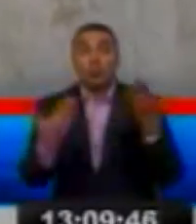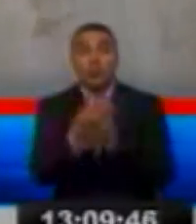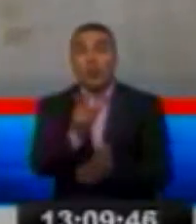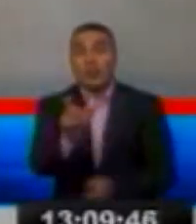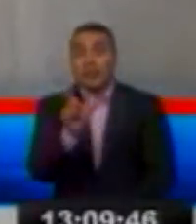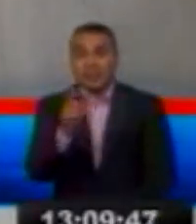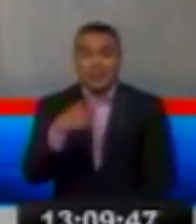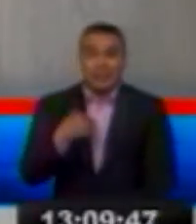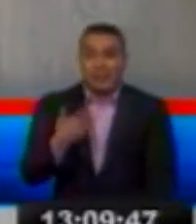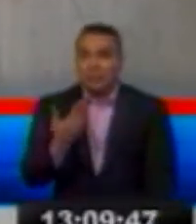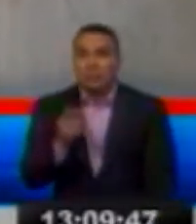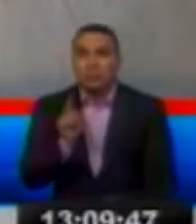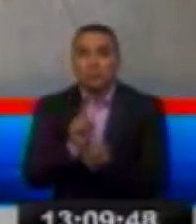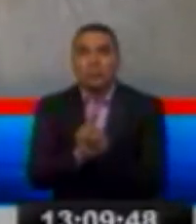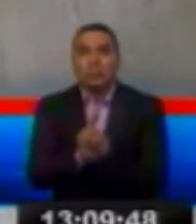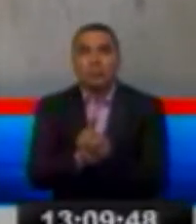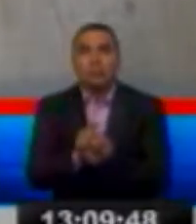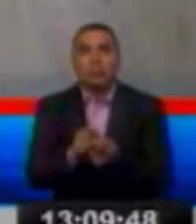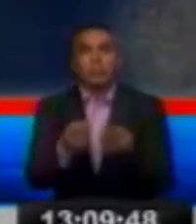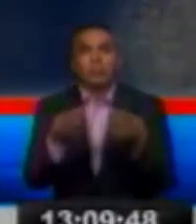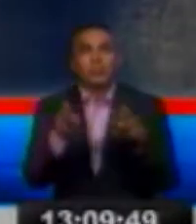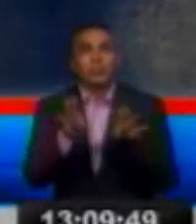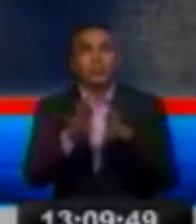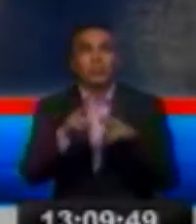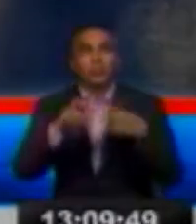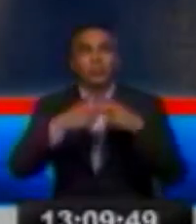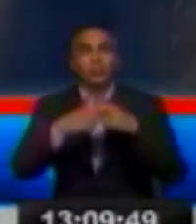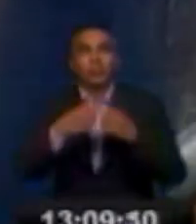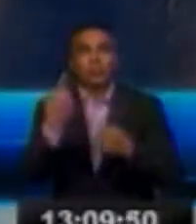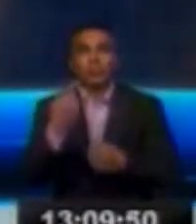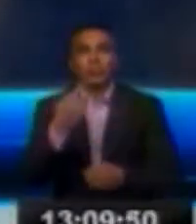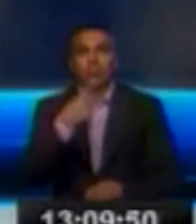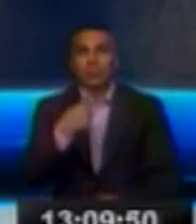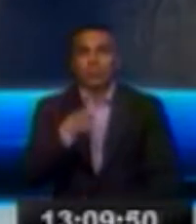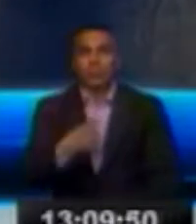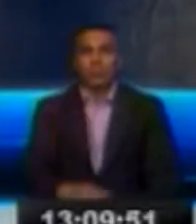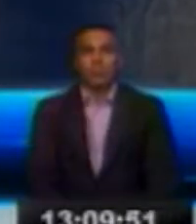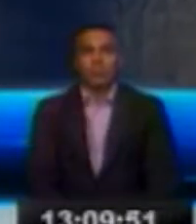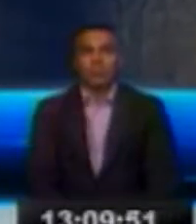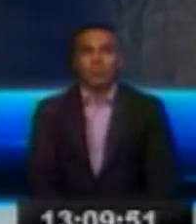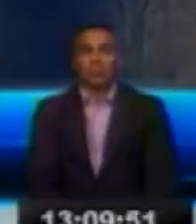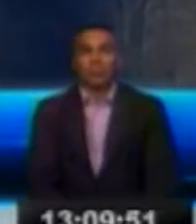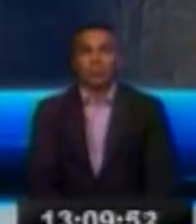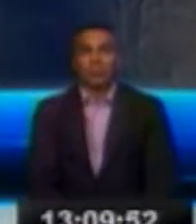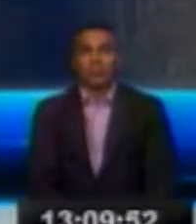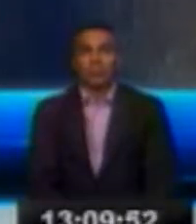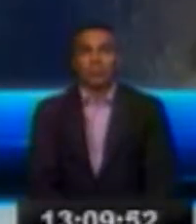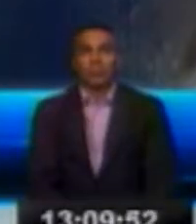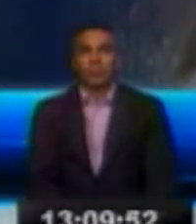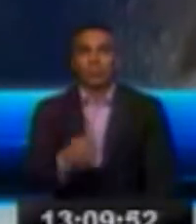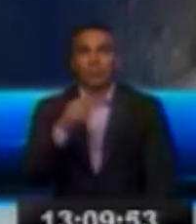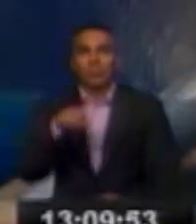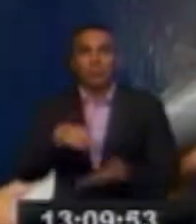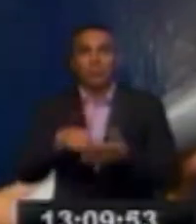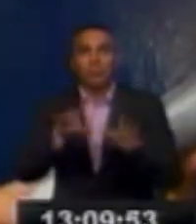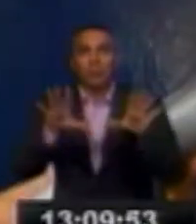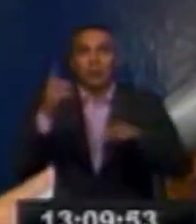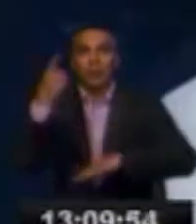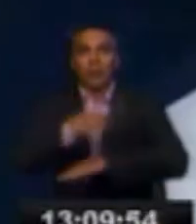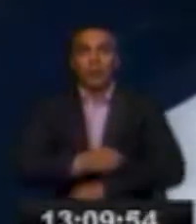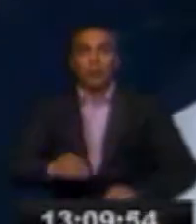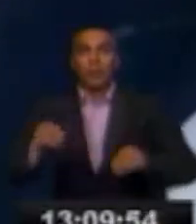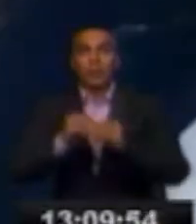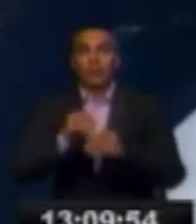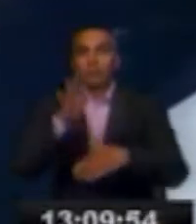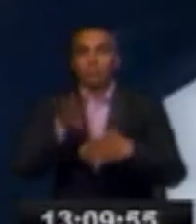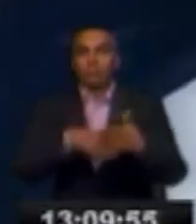licencia se encontraron con esa novedad. Y solamente indica y que solamente no va a agendar en transcurso de 10 días laborables. Y